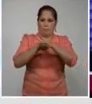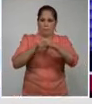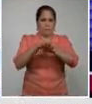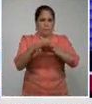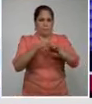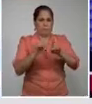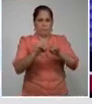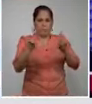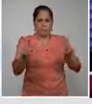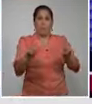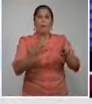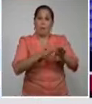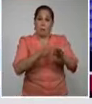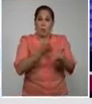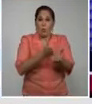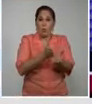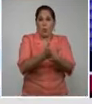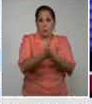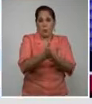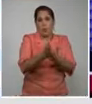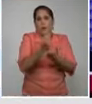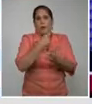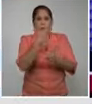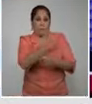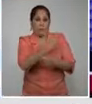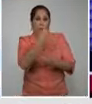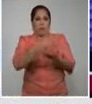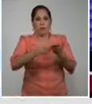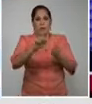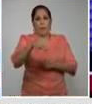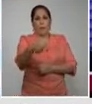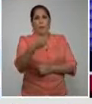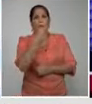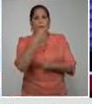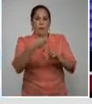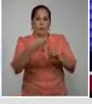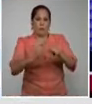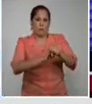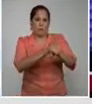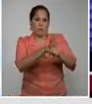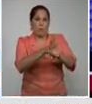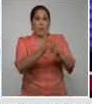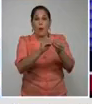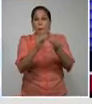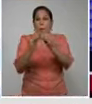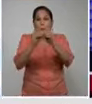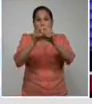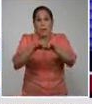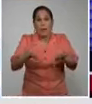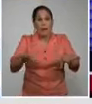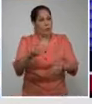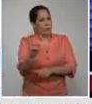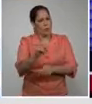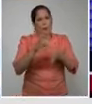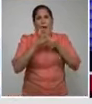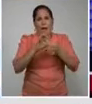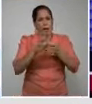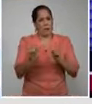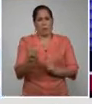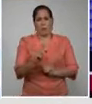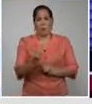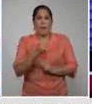positivo entonces durante el ensayo y lo que se aspira es que ese sujeto no transite a formas graves de la enfermedad, es decir, se quede